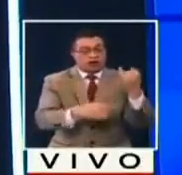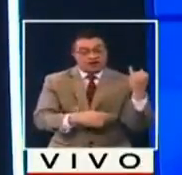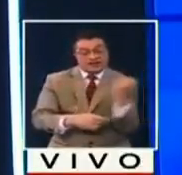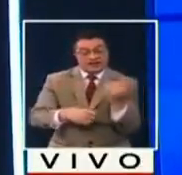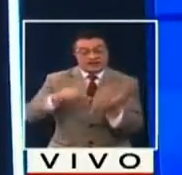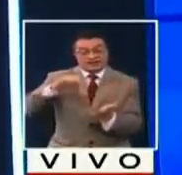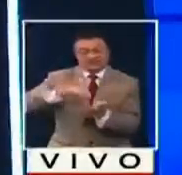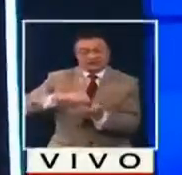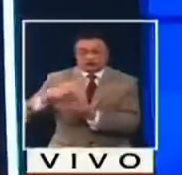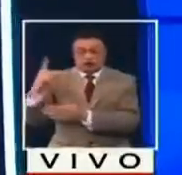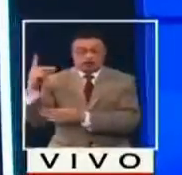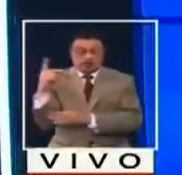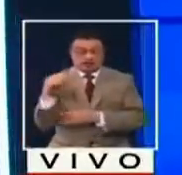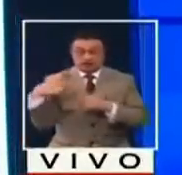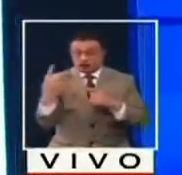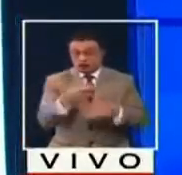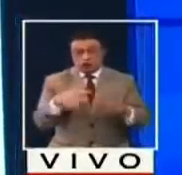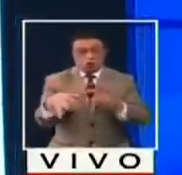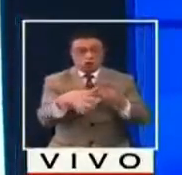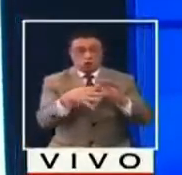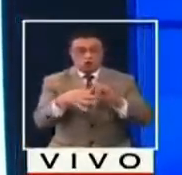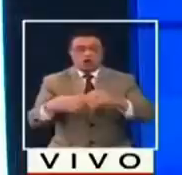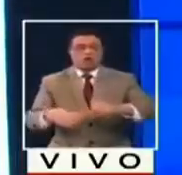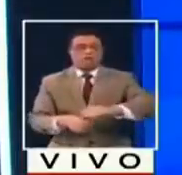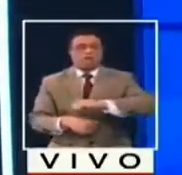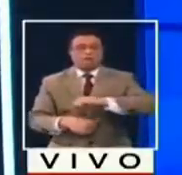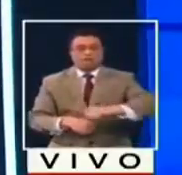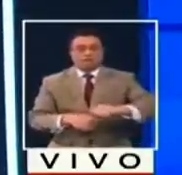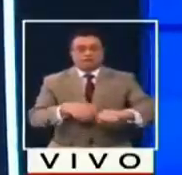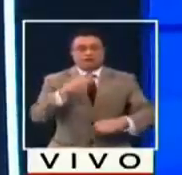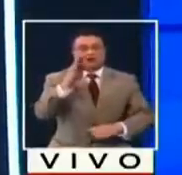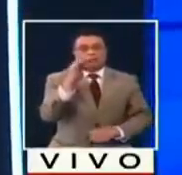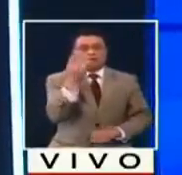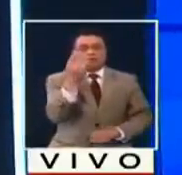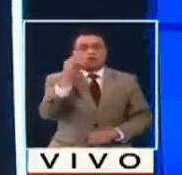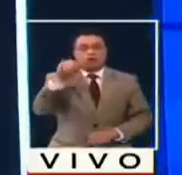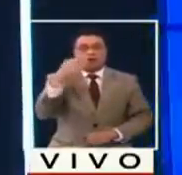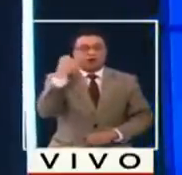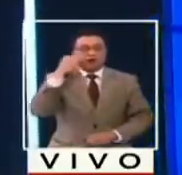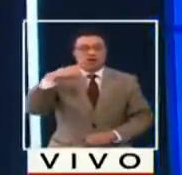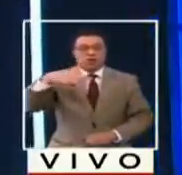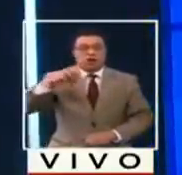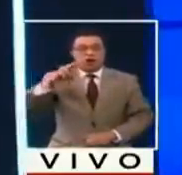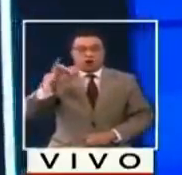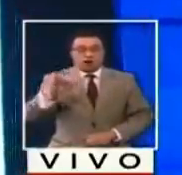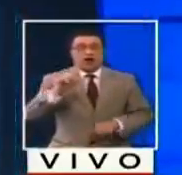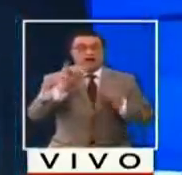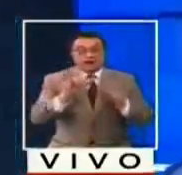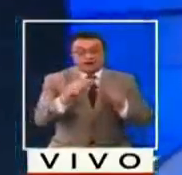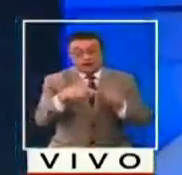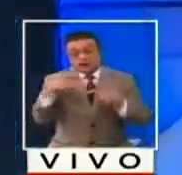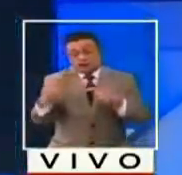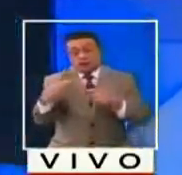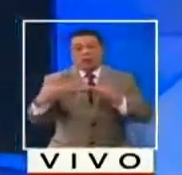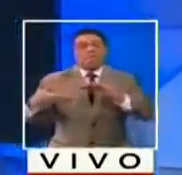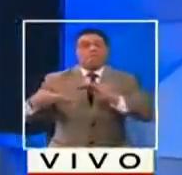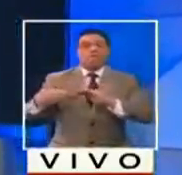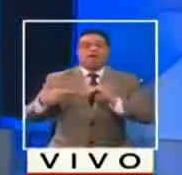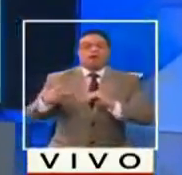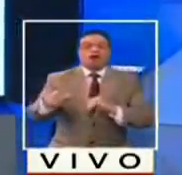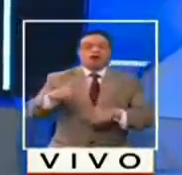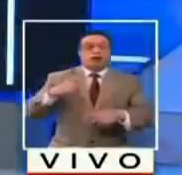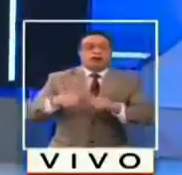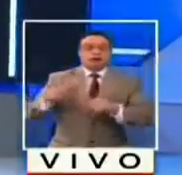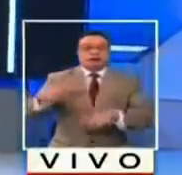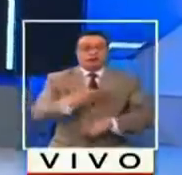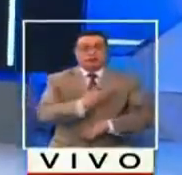izquierda, centro y derecha, unidos para evitar el triunfo del fujimorismo y el consecuente indulto al